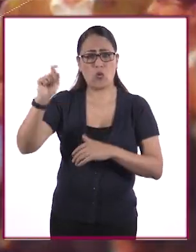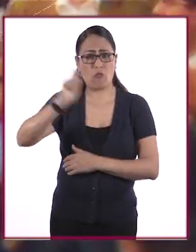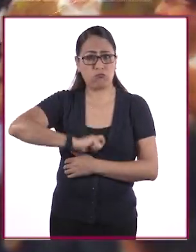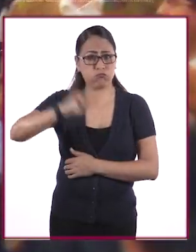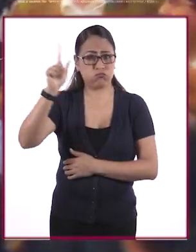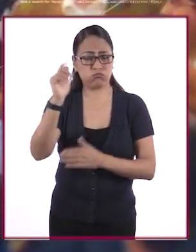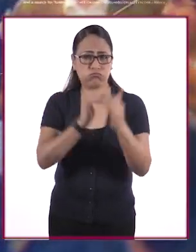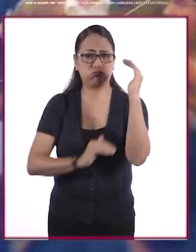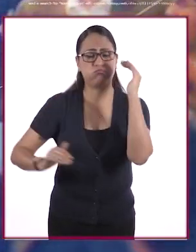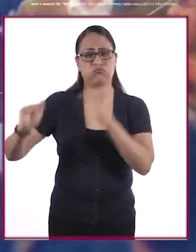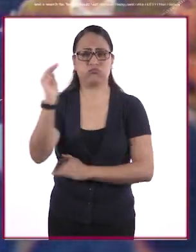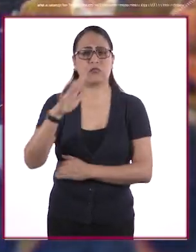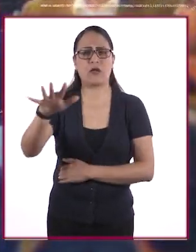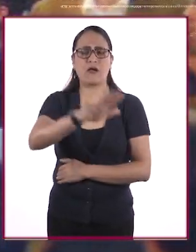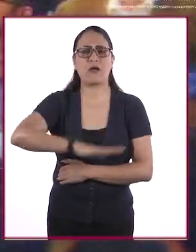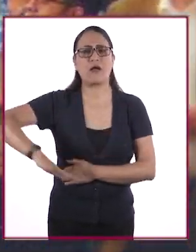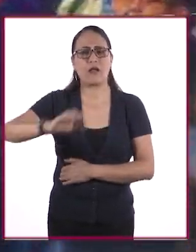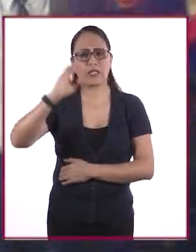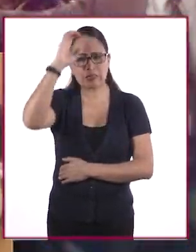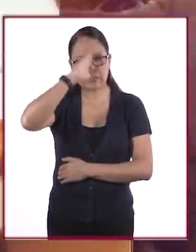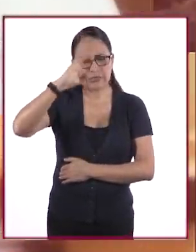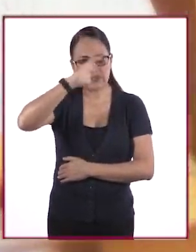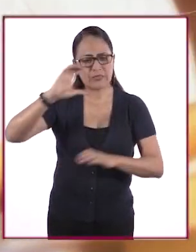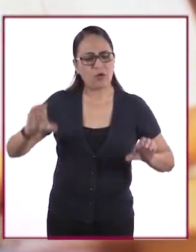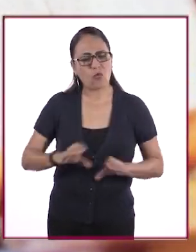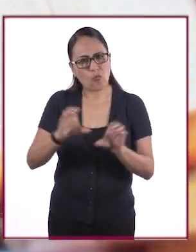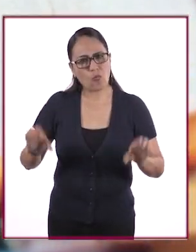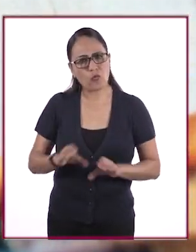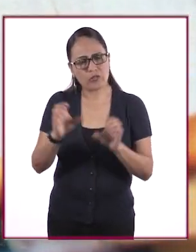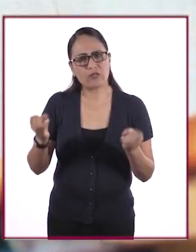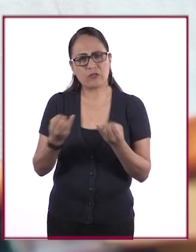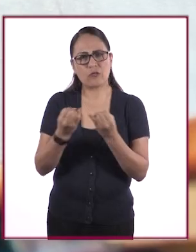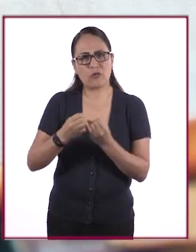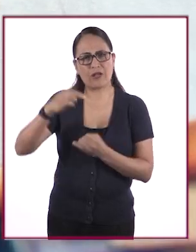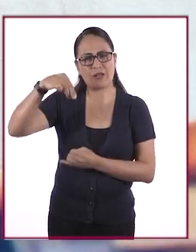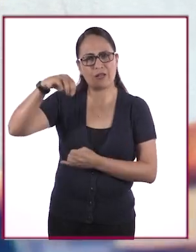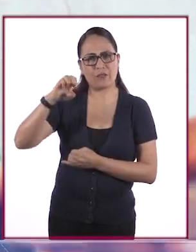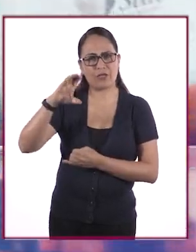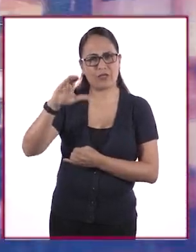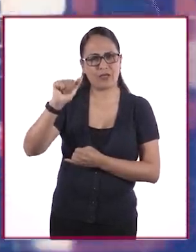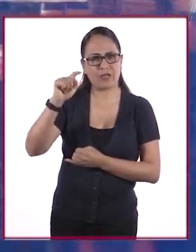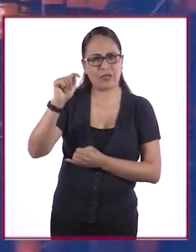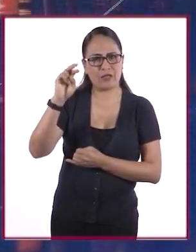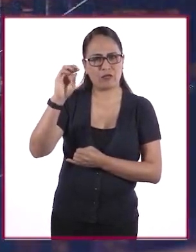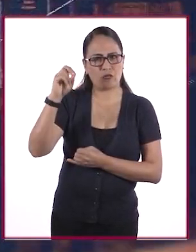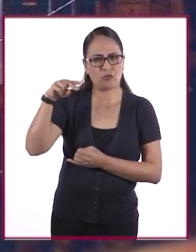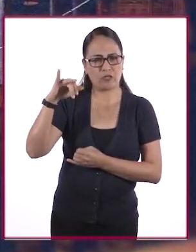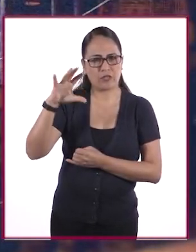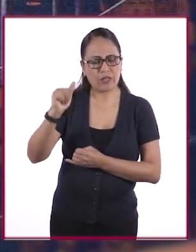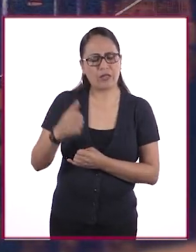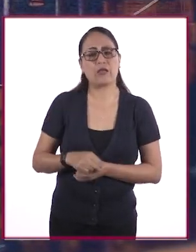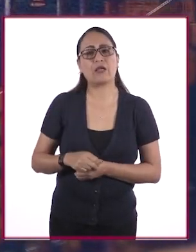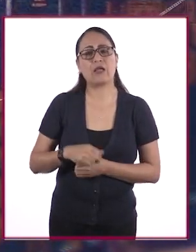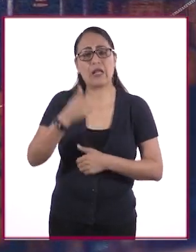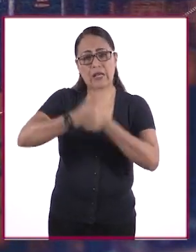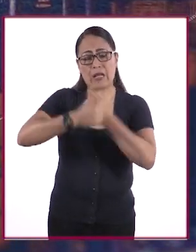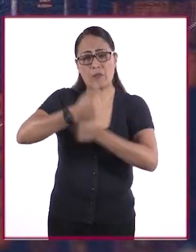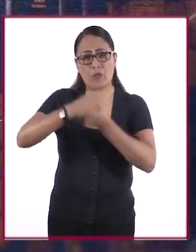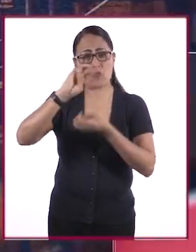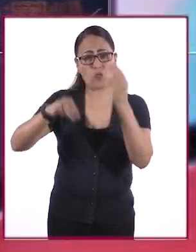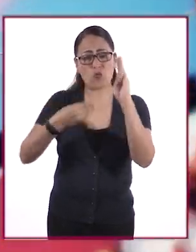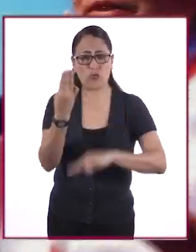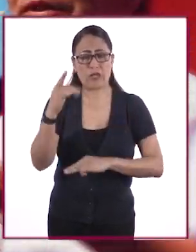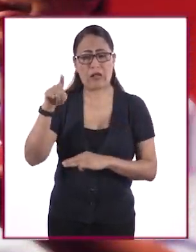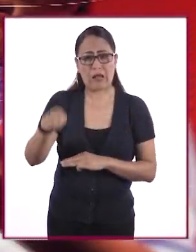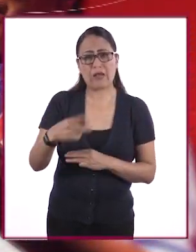nivel mundial en el campo de las ciencias de la computación y mecatrónica. Fue campeón mundial de robótica en 2